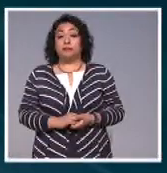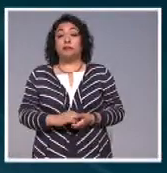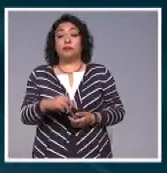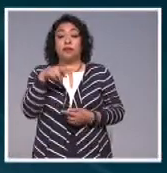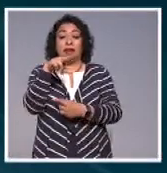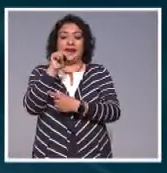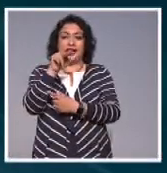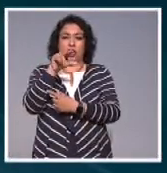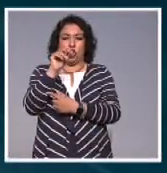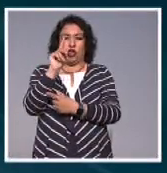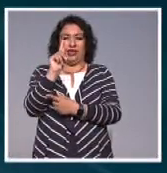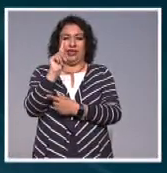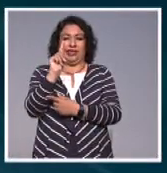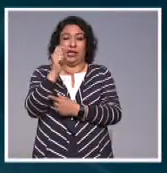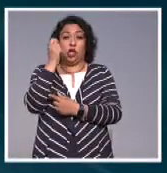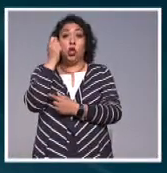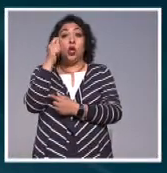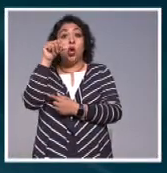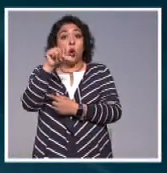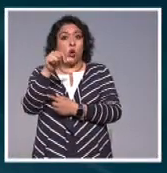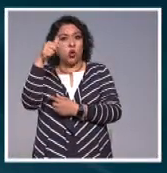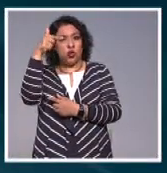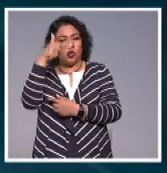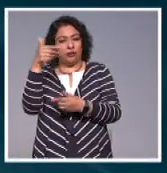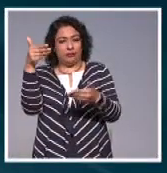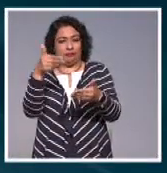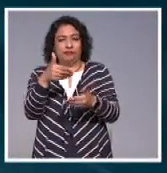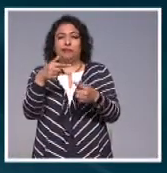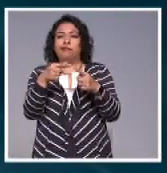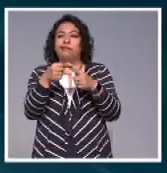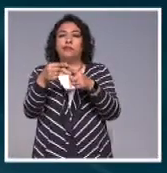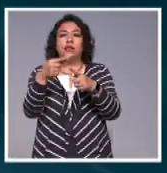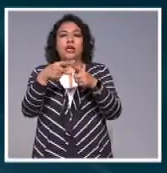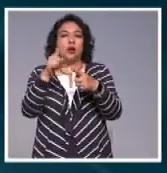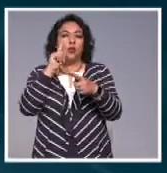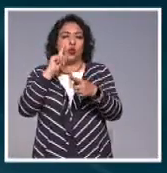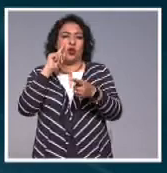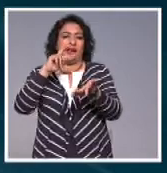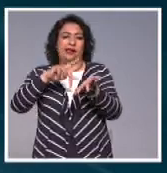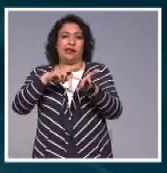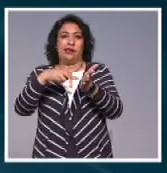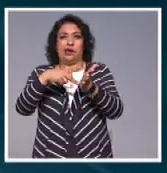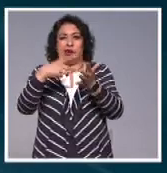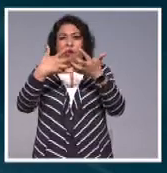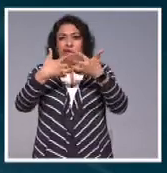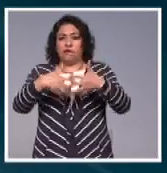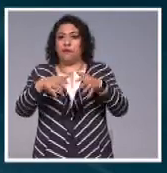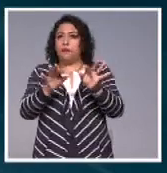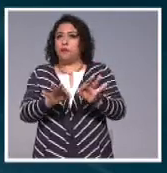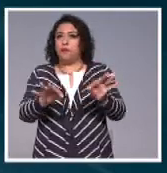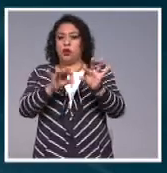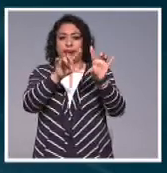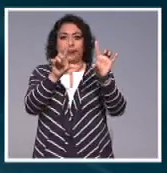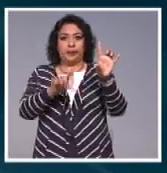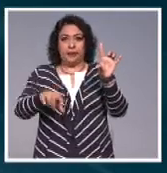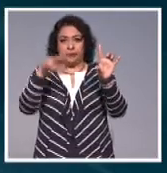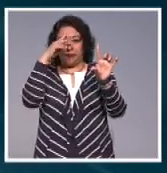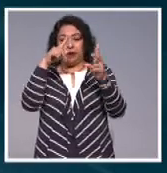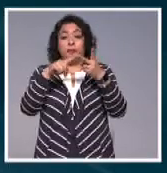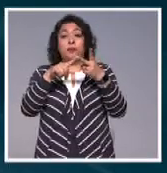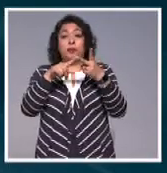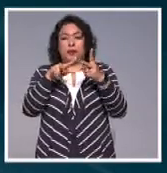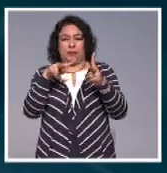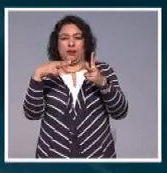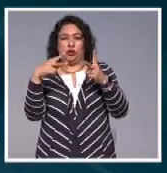La nanotecnología presenta esta noche Noticias 22 de la mano de una de las ingenieras mecánicas más importantes de nuestro país. Además, en